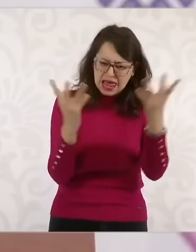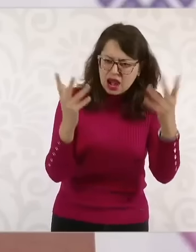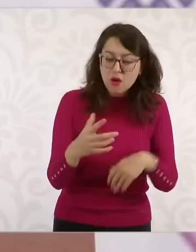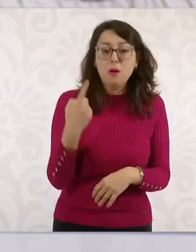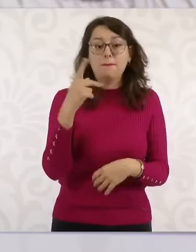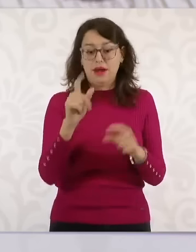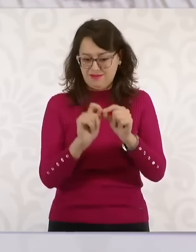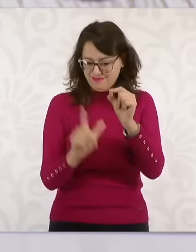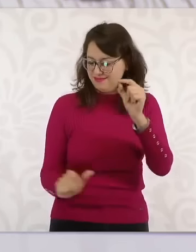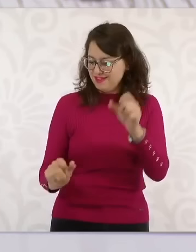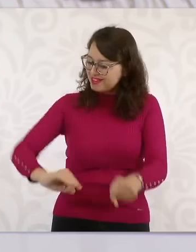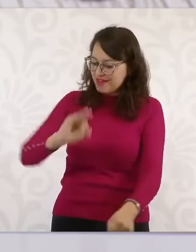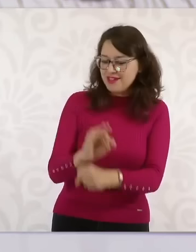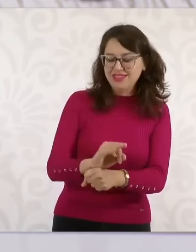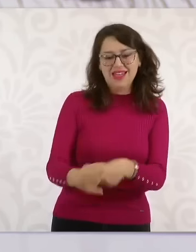es la independencia.